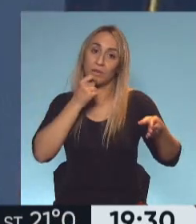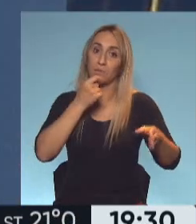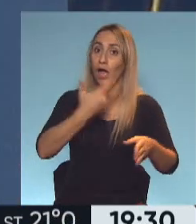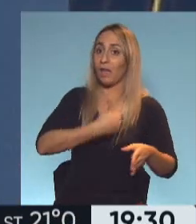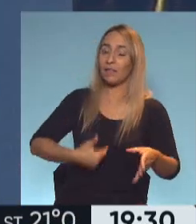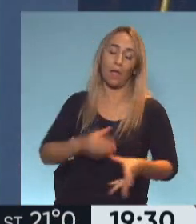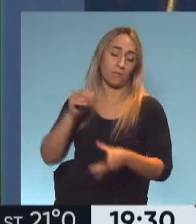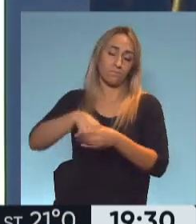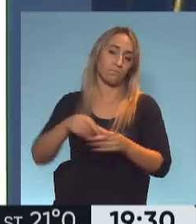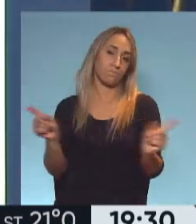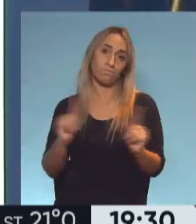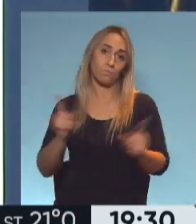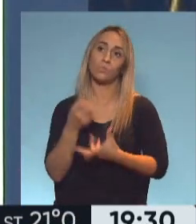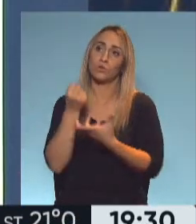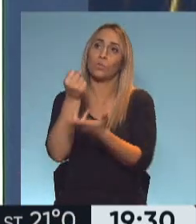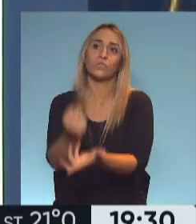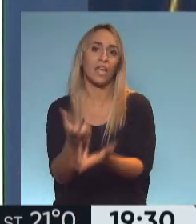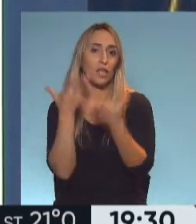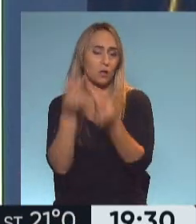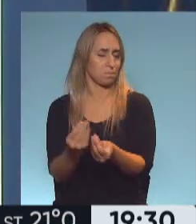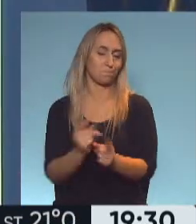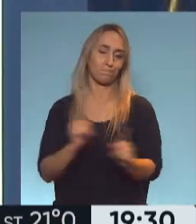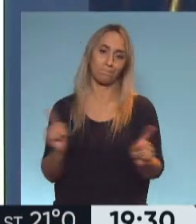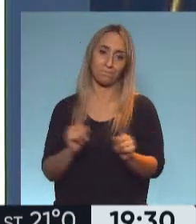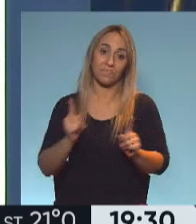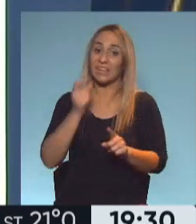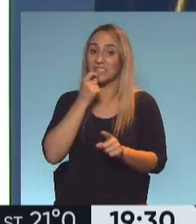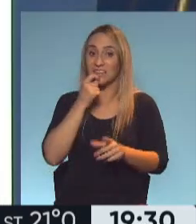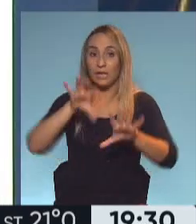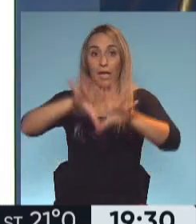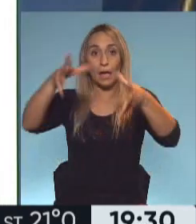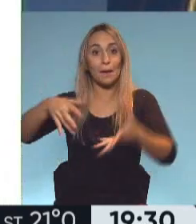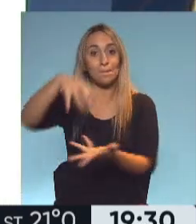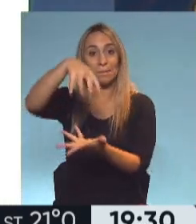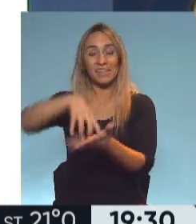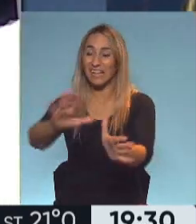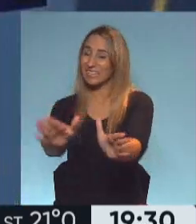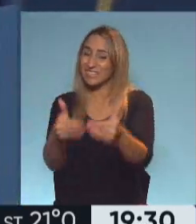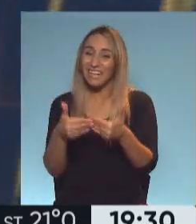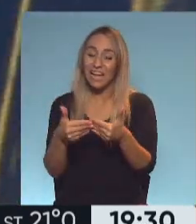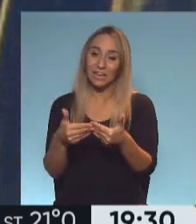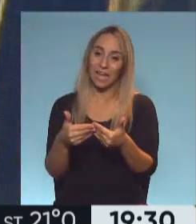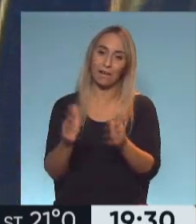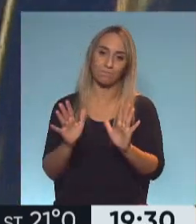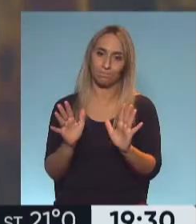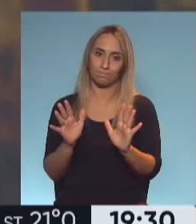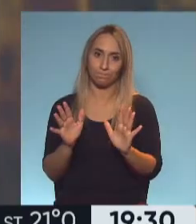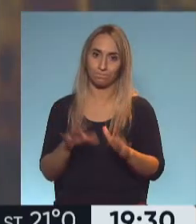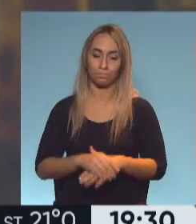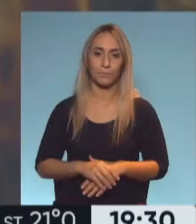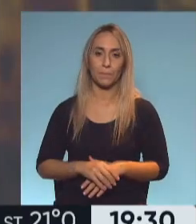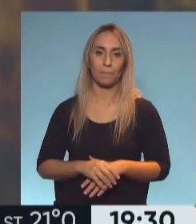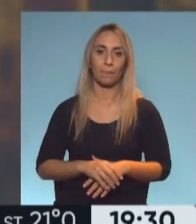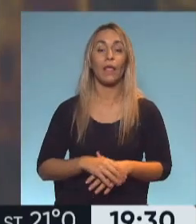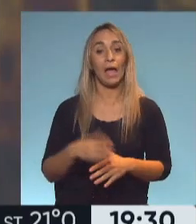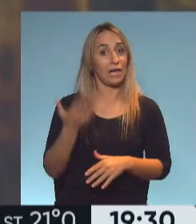hay estipulado qué hacer frente a un cierre total, igual un cierre total que hasta ahora ha sido desestimado por los distintos funcionarios. Por supuesto, bueno, igualmente ayer